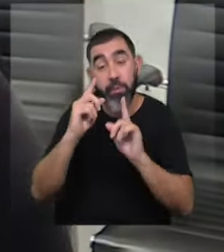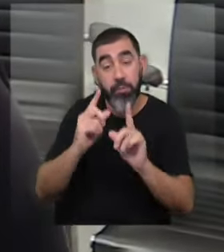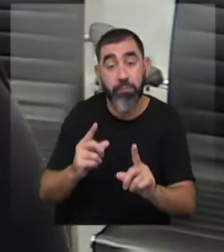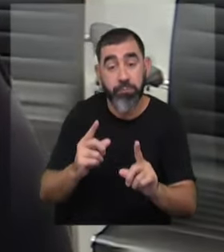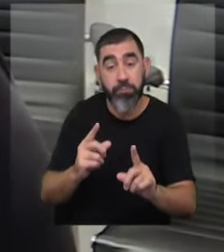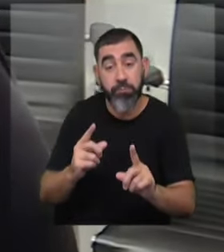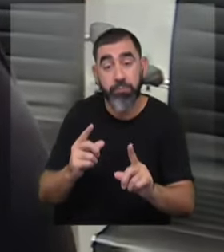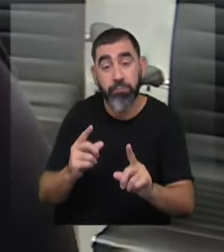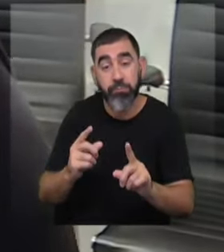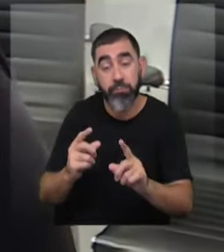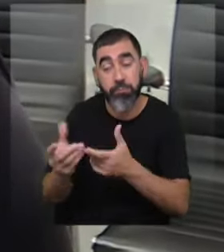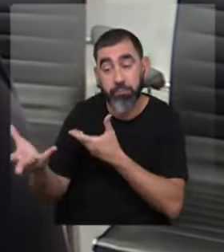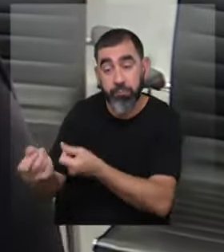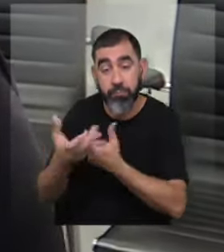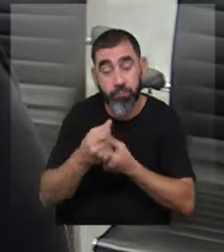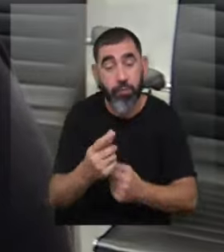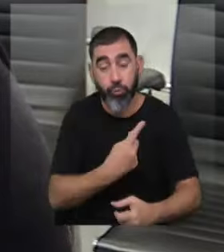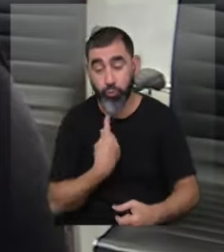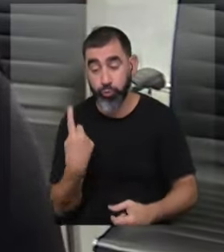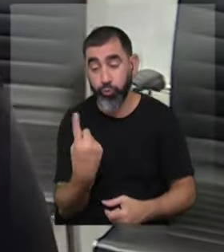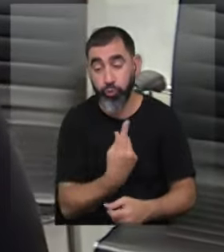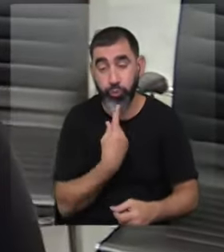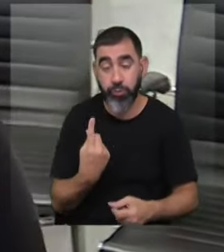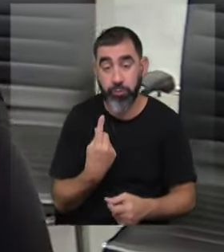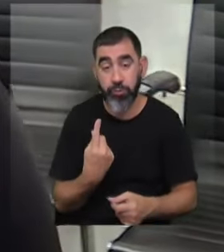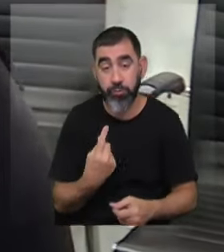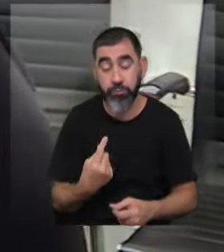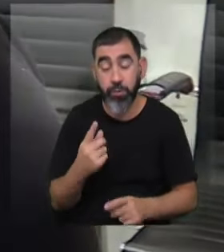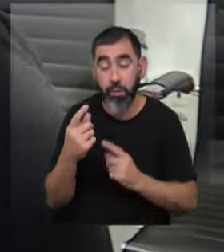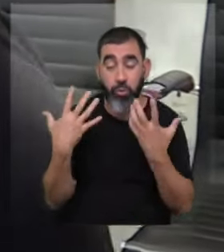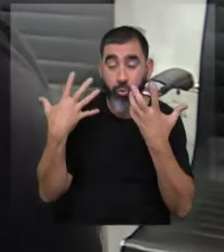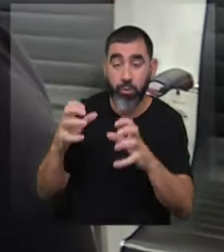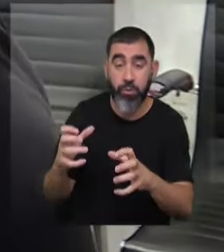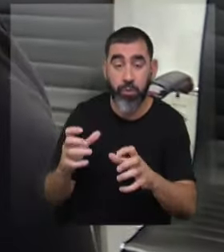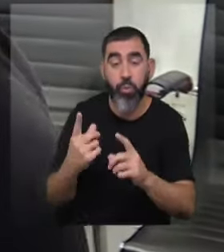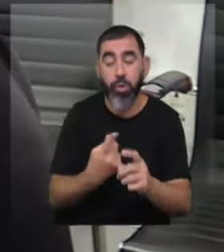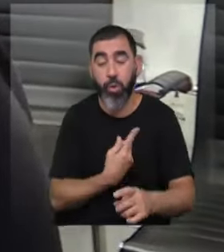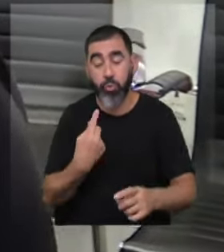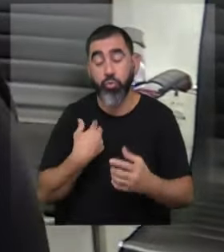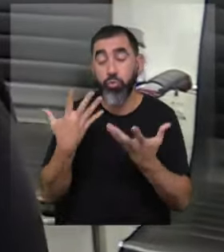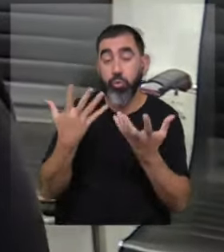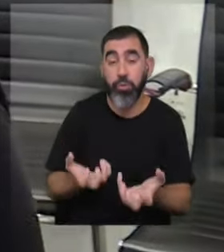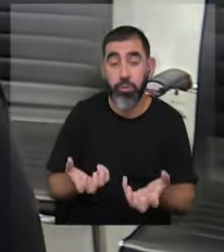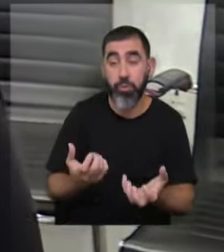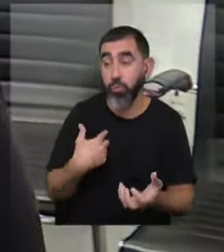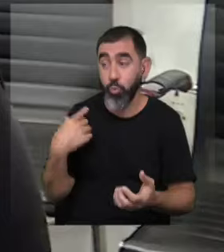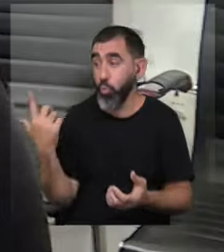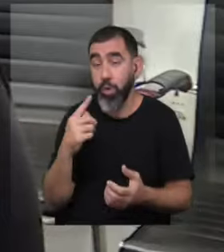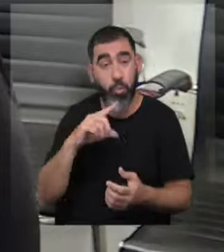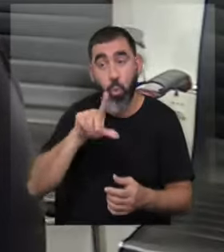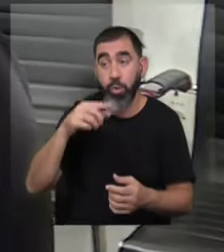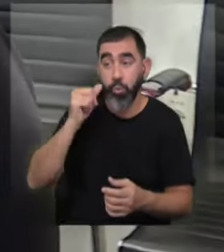se sostienen entre ellos en esa soledad, como yo digo, no deseada. Una cosa es estar solo porque queremos y otra porque no tenemos otra